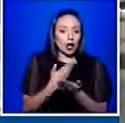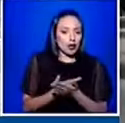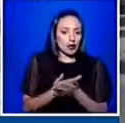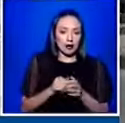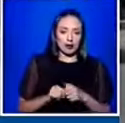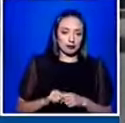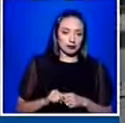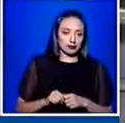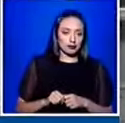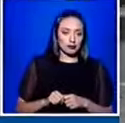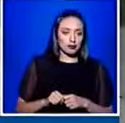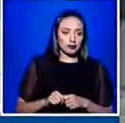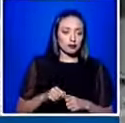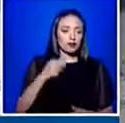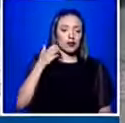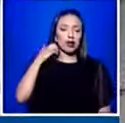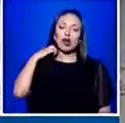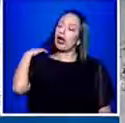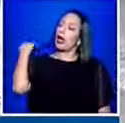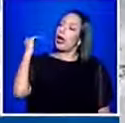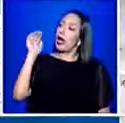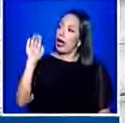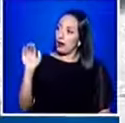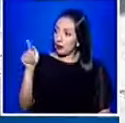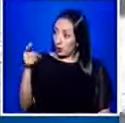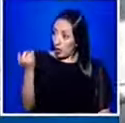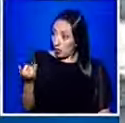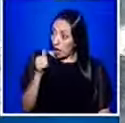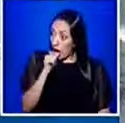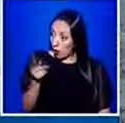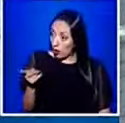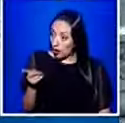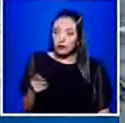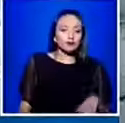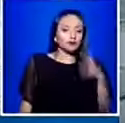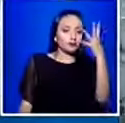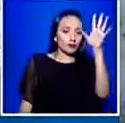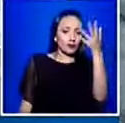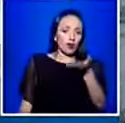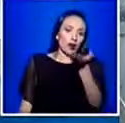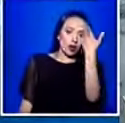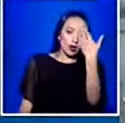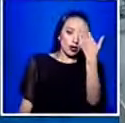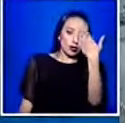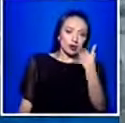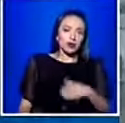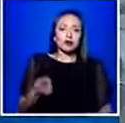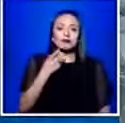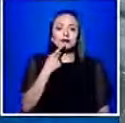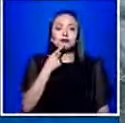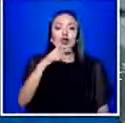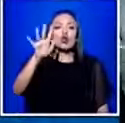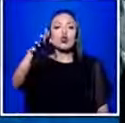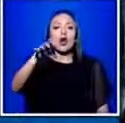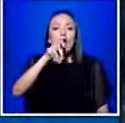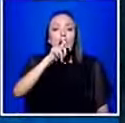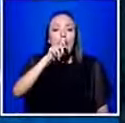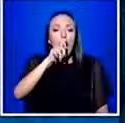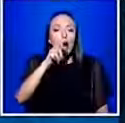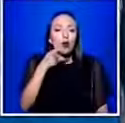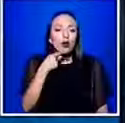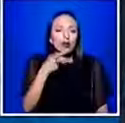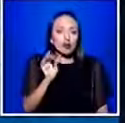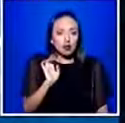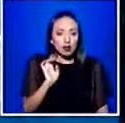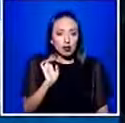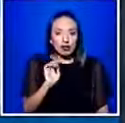señorita, muy amable. Vamos a ver, mi vecino Manuelito, ¿tienen ahorita agua o no tienen? No tenemos agua. Vamos a ver cómo tienen que hacer, mis queridos vecinos, cómo tienen